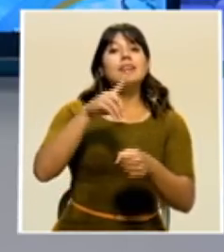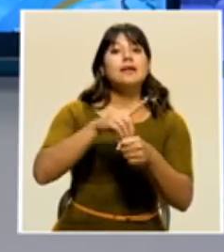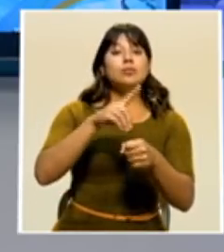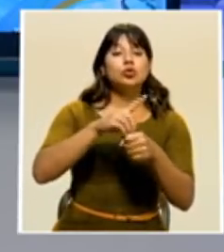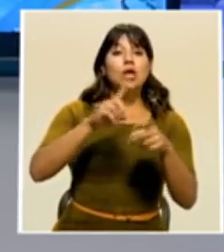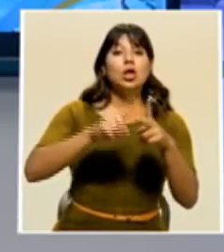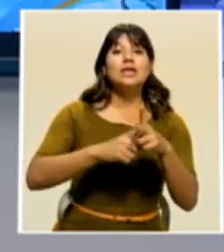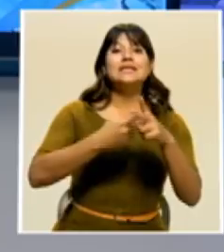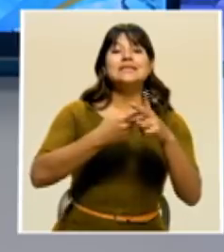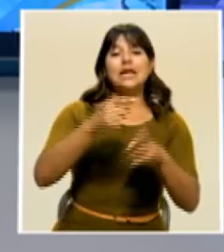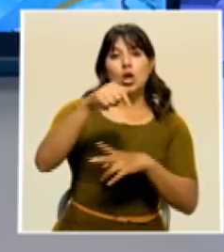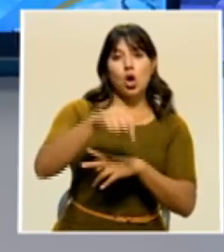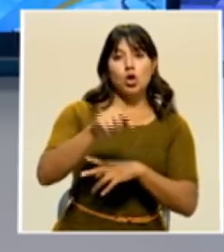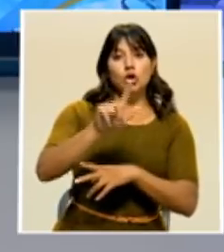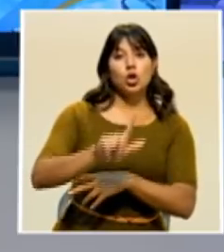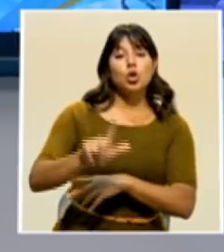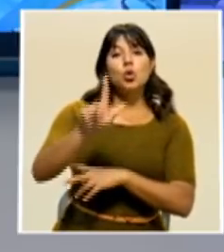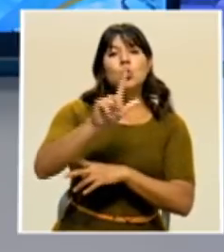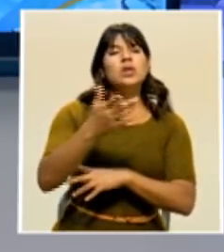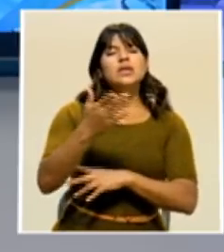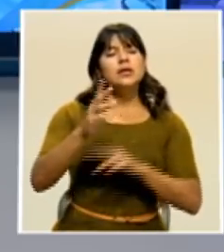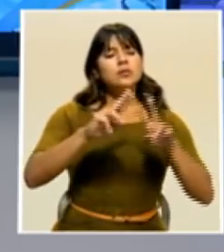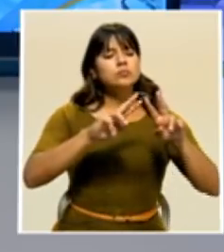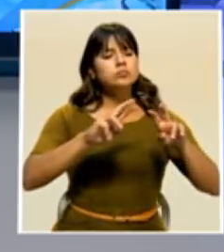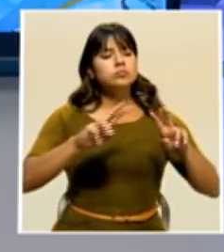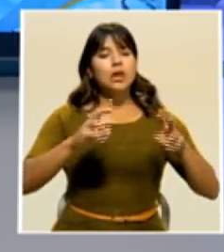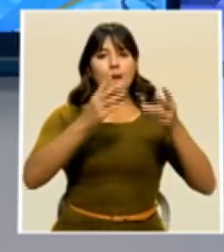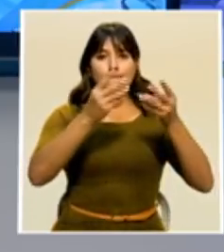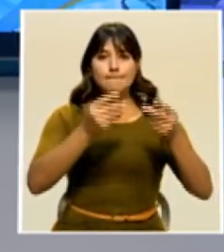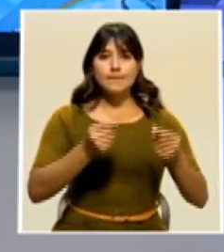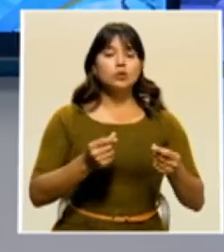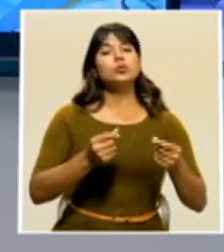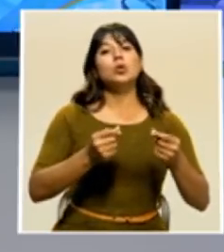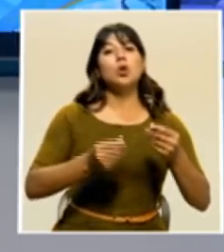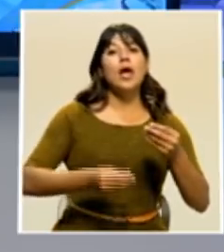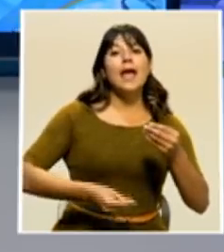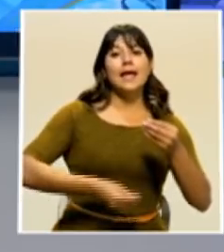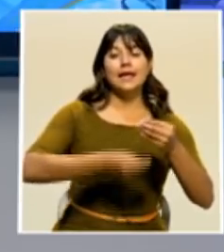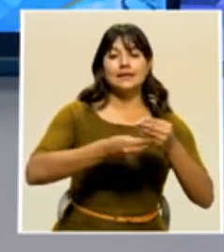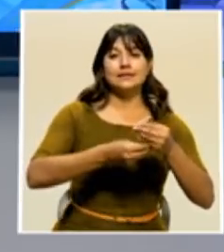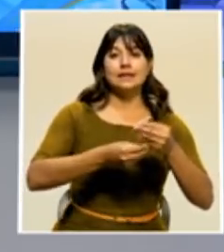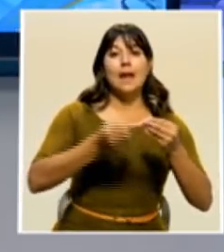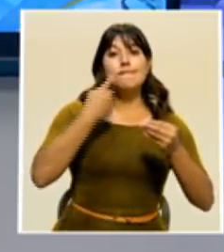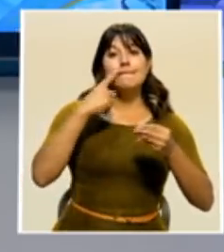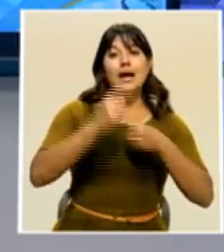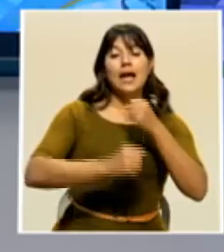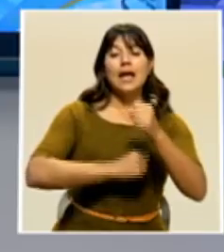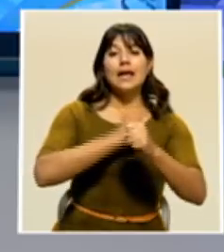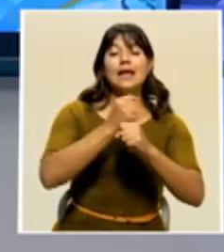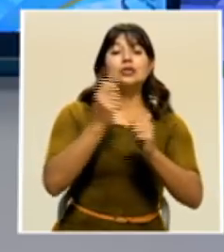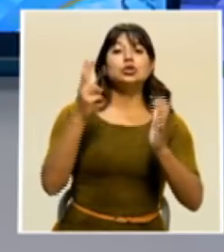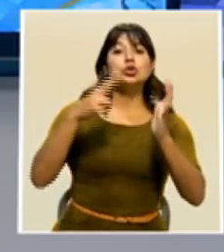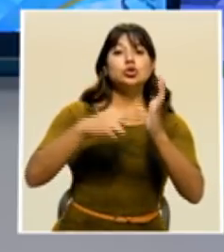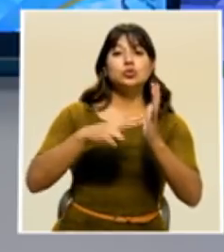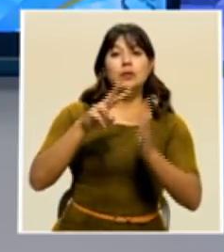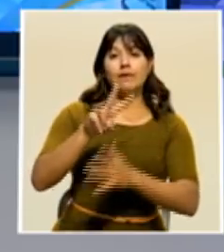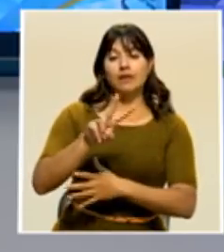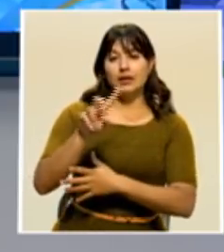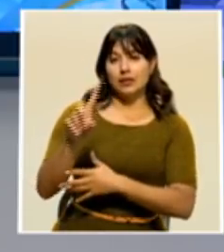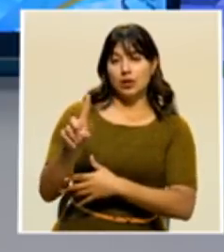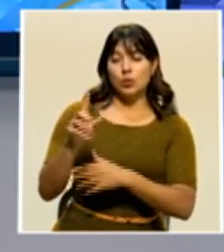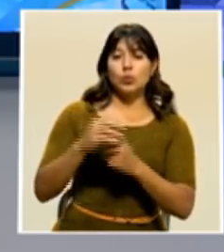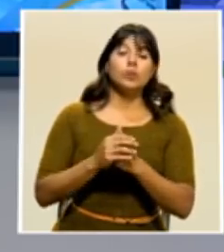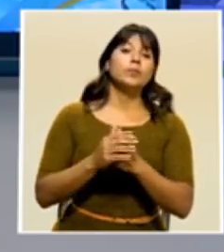iniciaron hoy, lunes, el análisis del presupuesto extraordinario del 2021. El plan